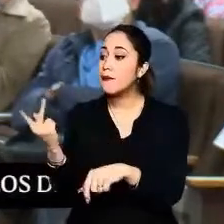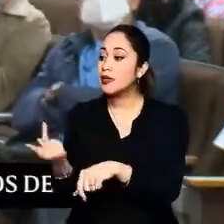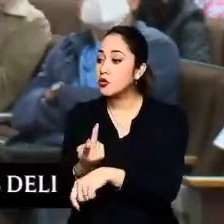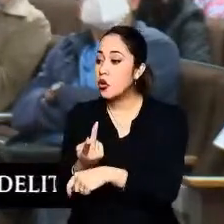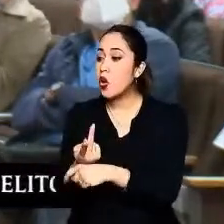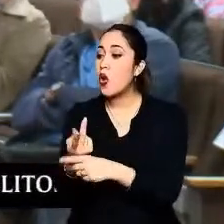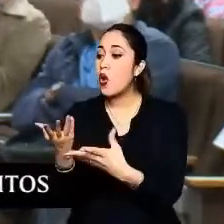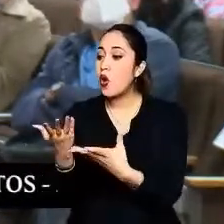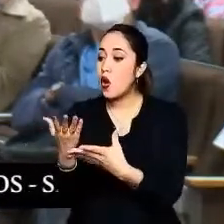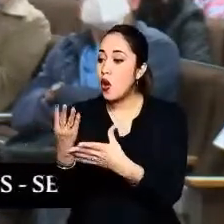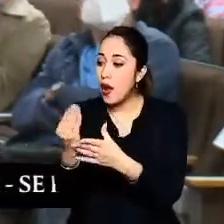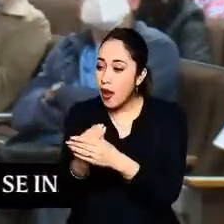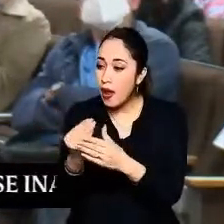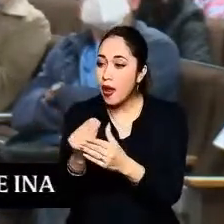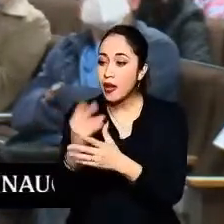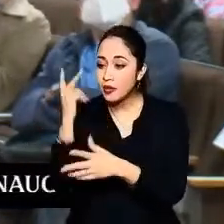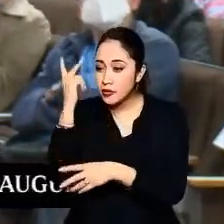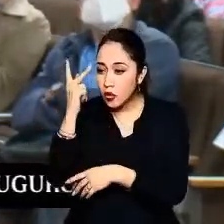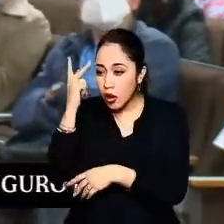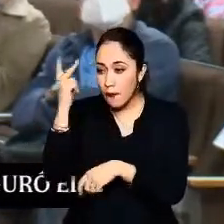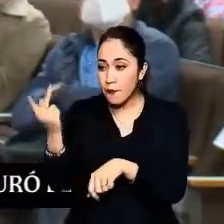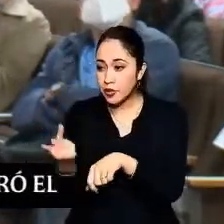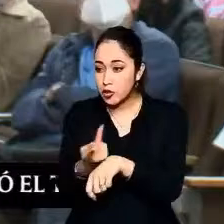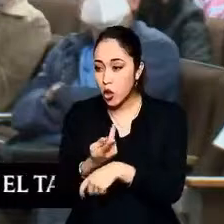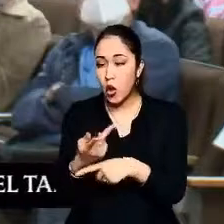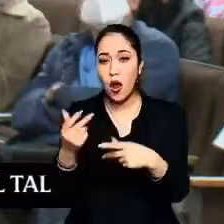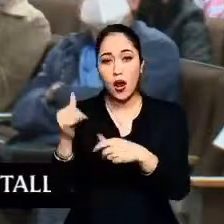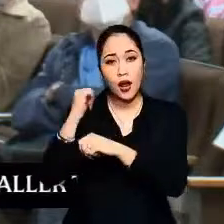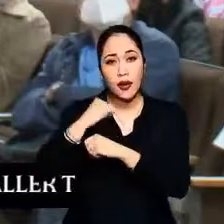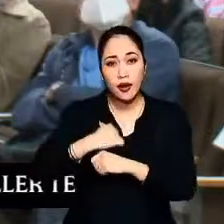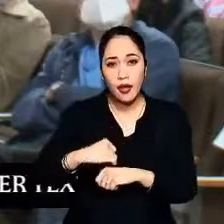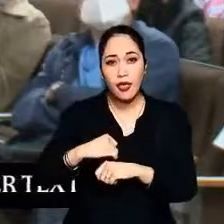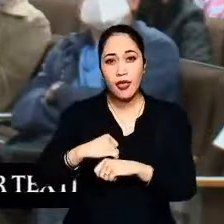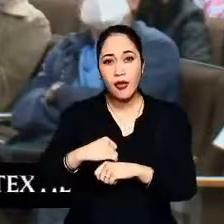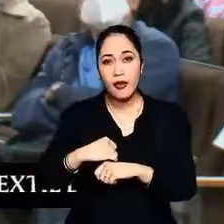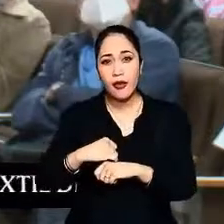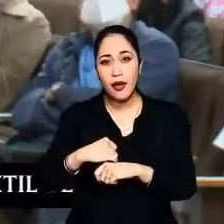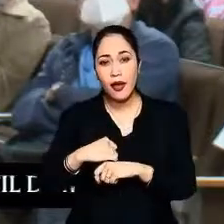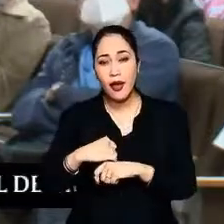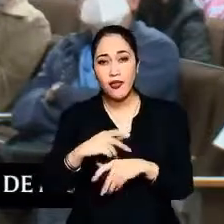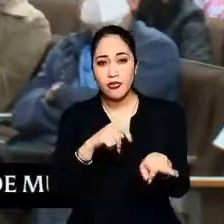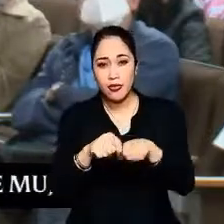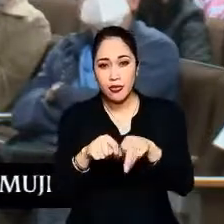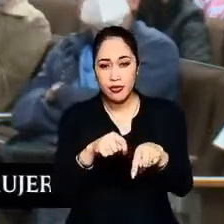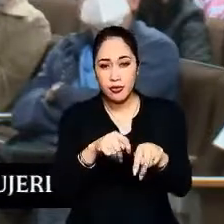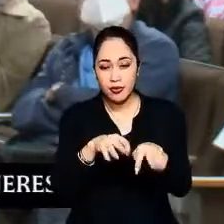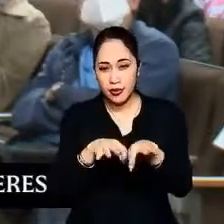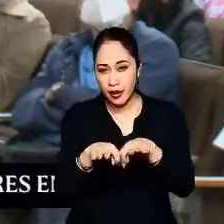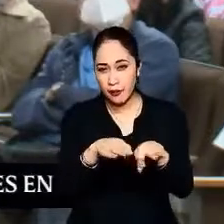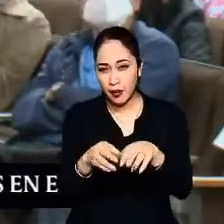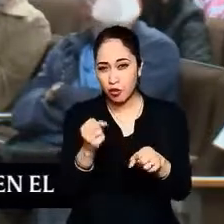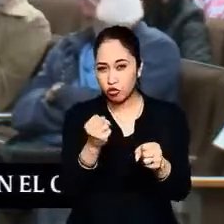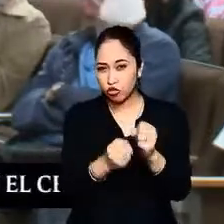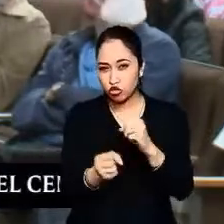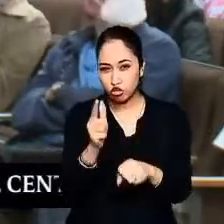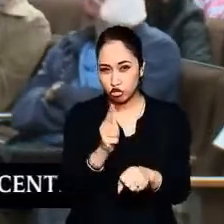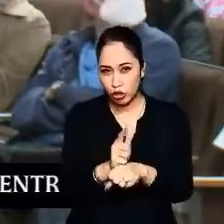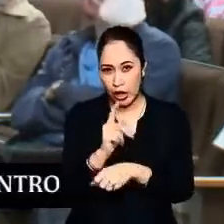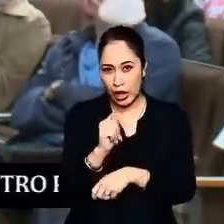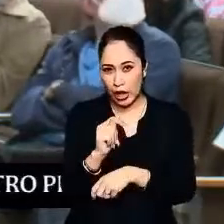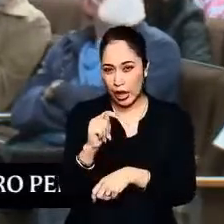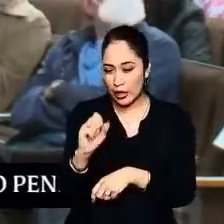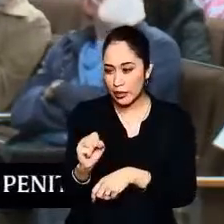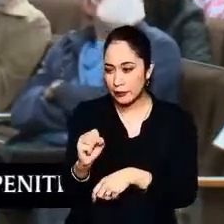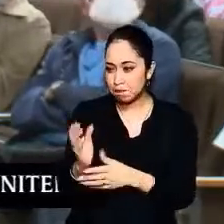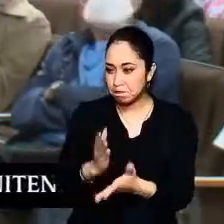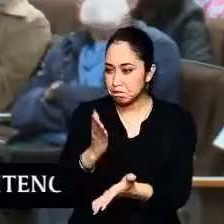psicológica. Hay que atenderla con una trabajadora social. Hay que tener, etcétera, ¿no? Y hay que reunirlos y hay que hacer esto.